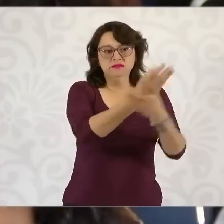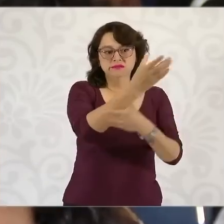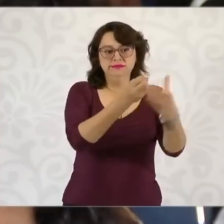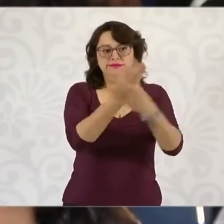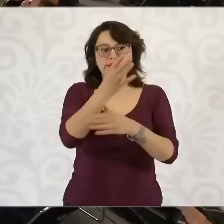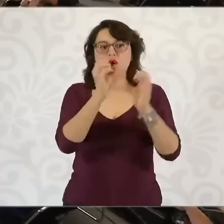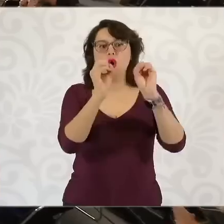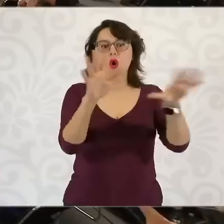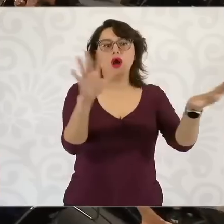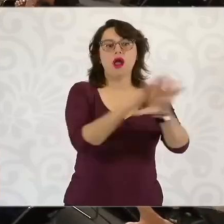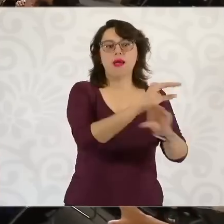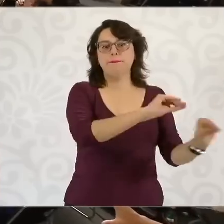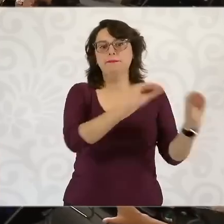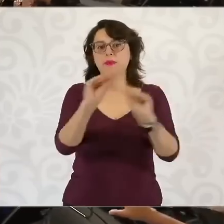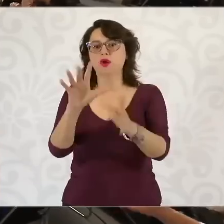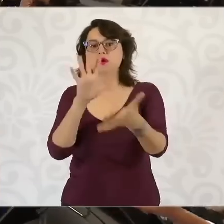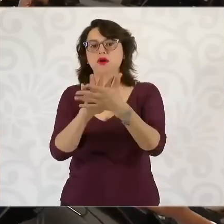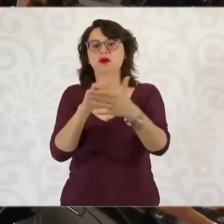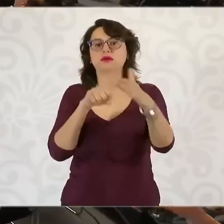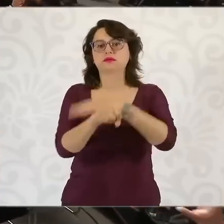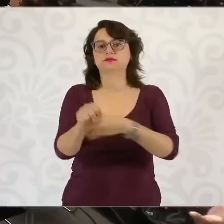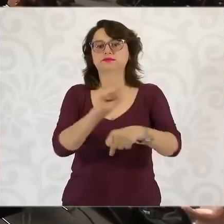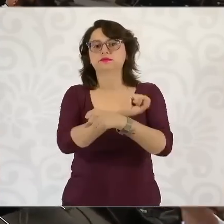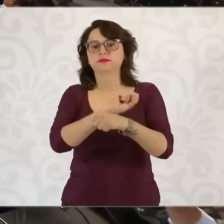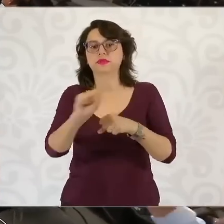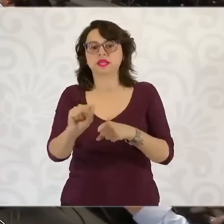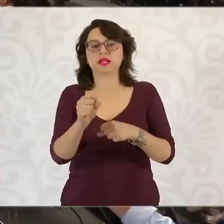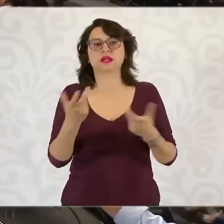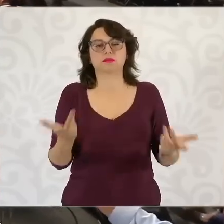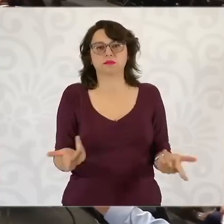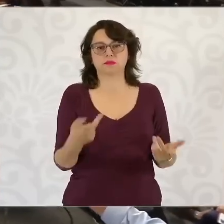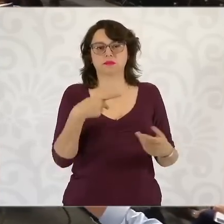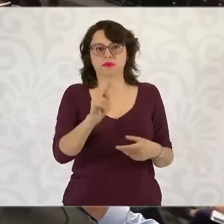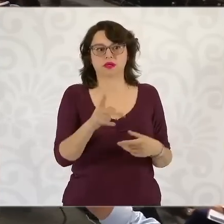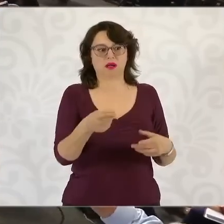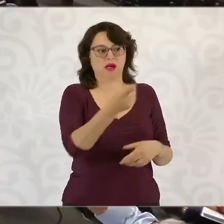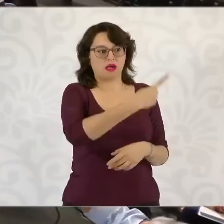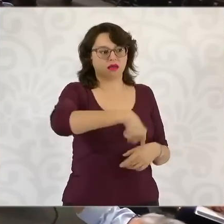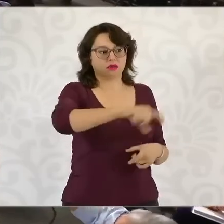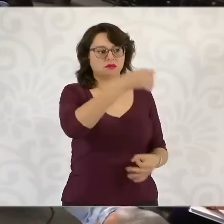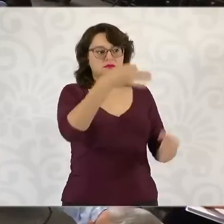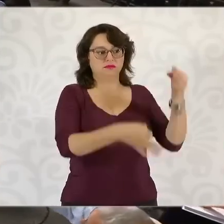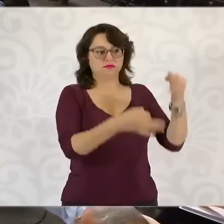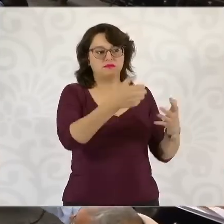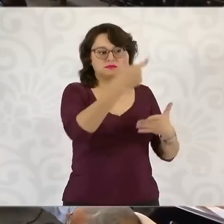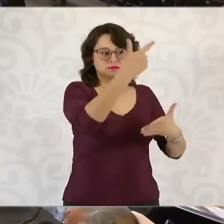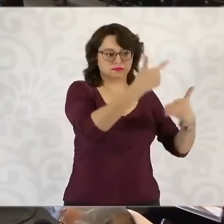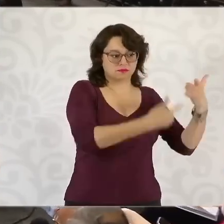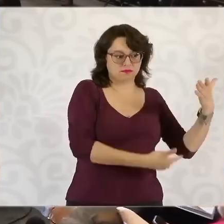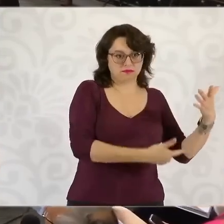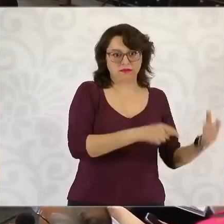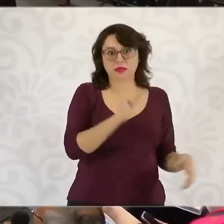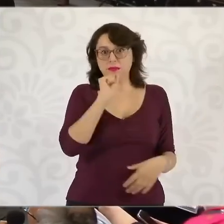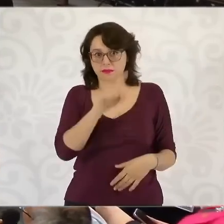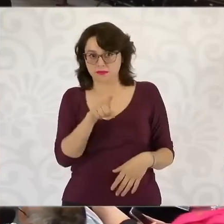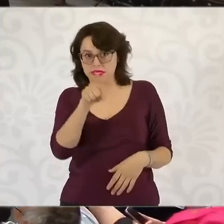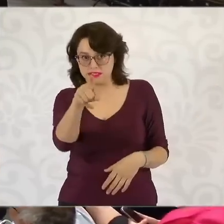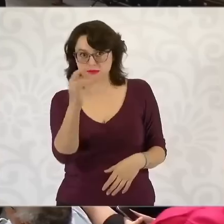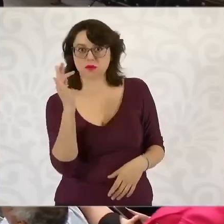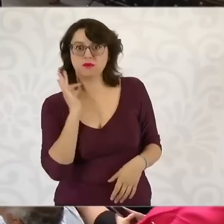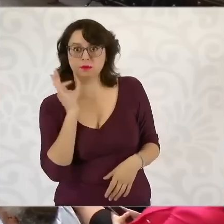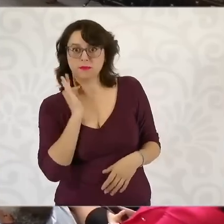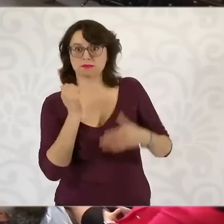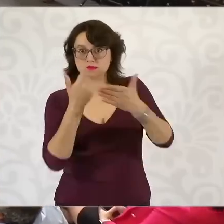impacto. Esos jueces de los cuales ahorita nos hicieron el recuento, ¿son los que usted ya tenía